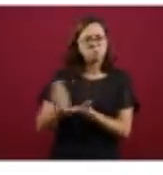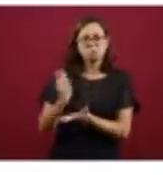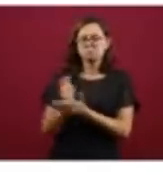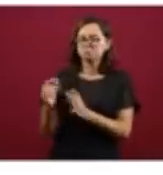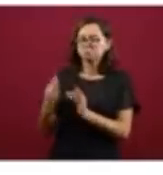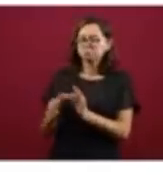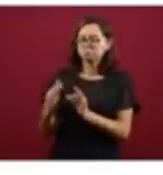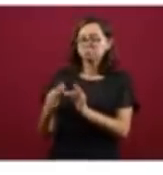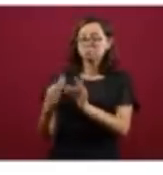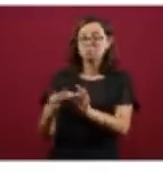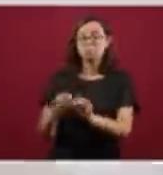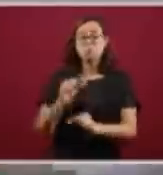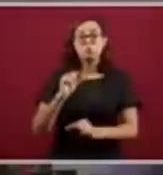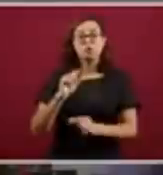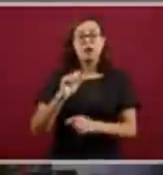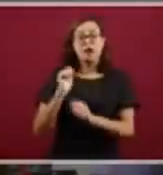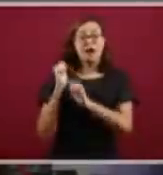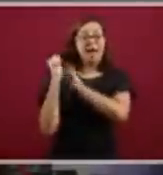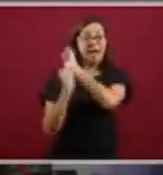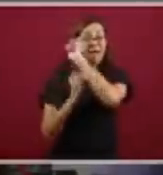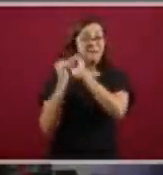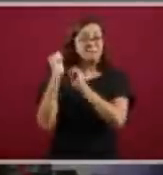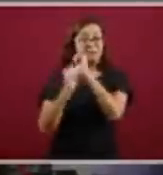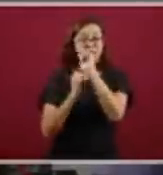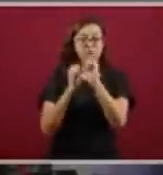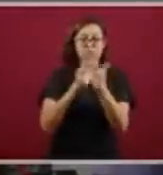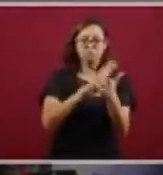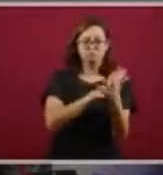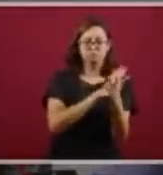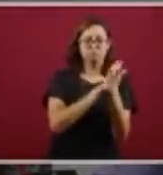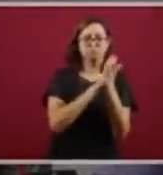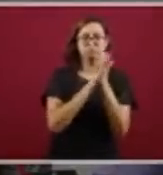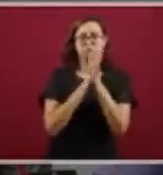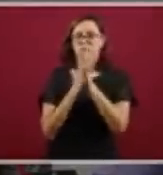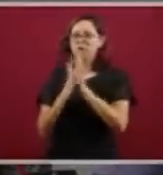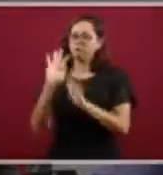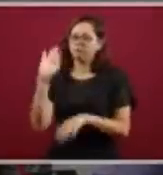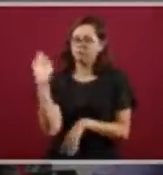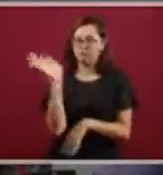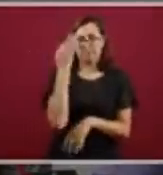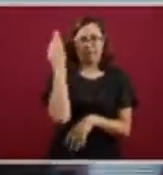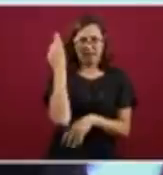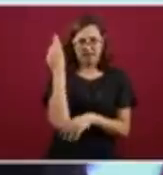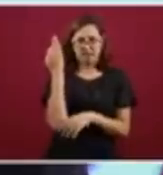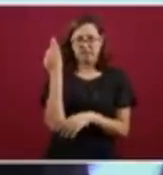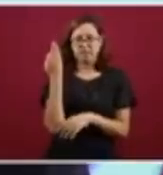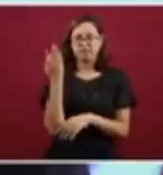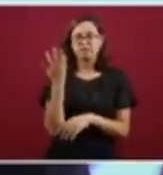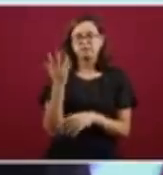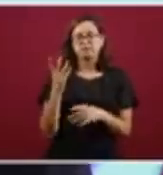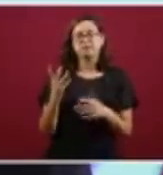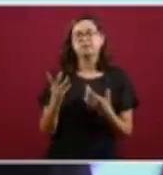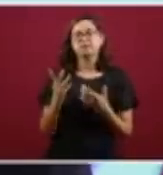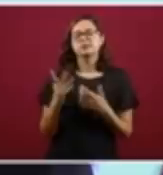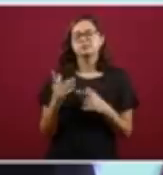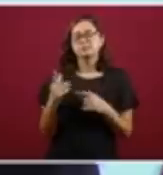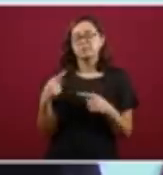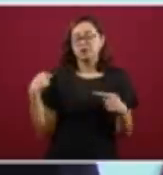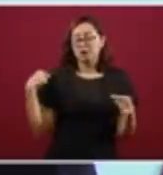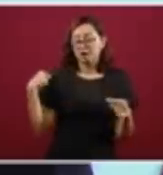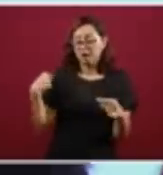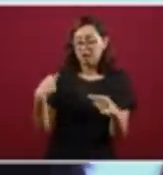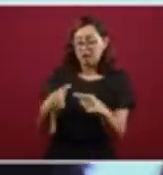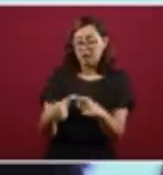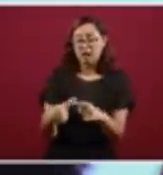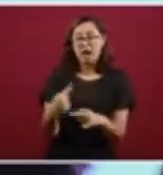comienza la transferencia al programa del Gobierno de México. En este momento, para el mes de